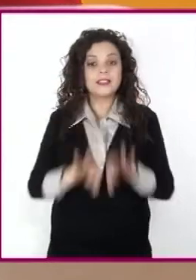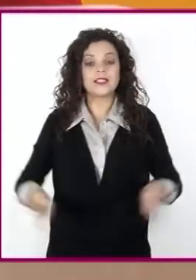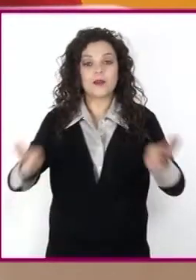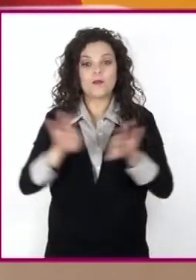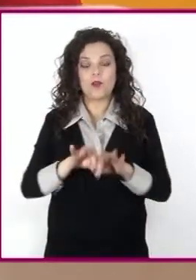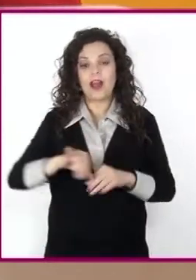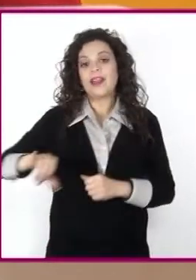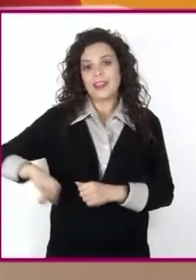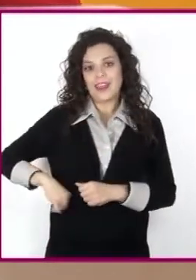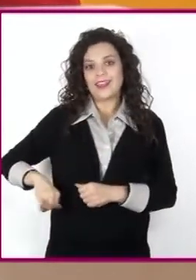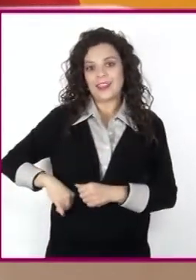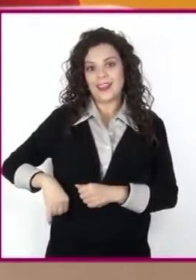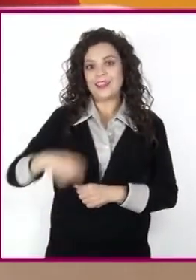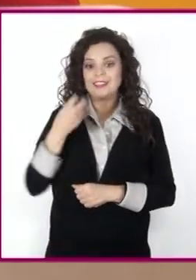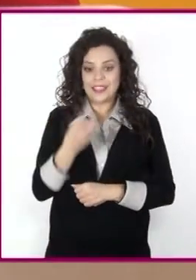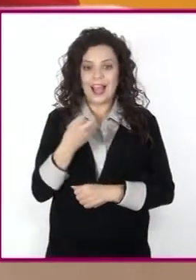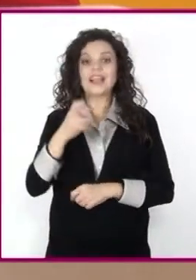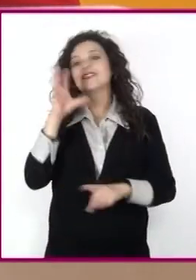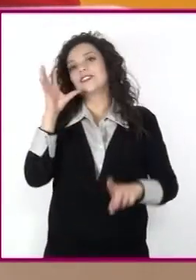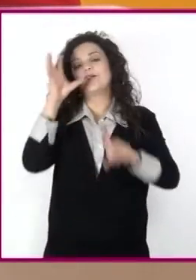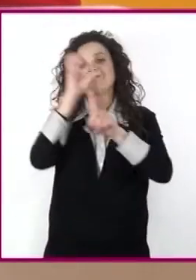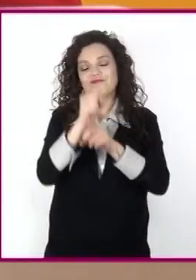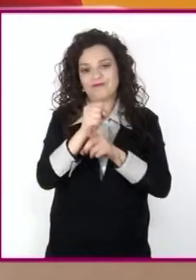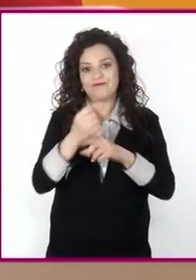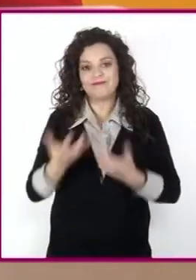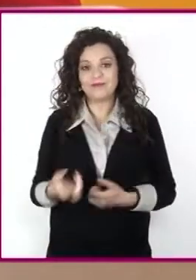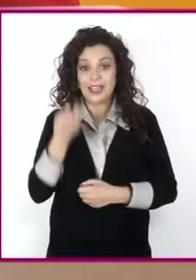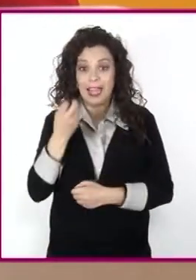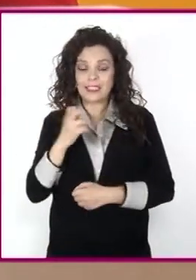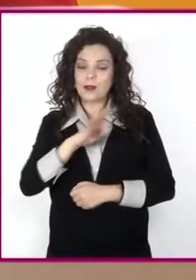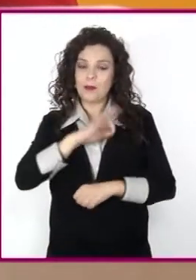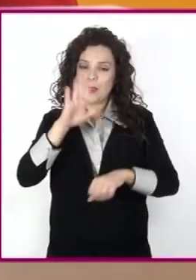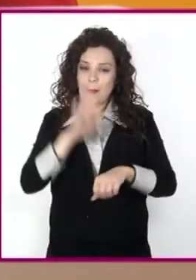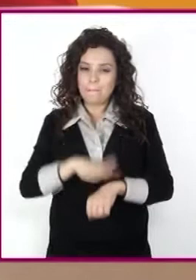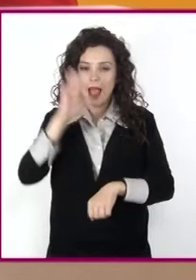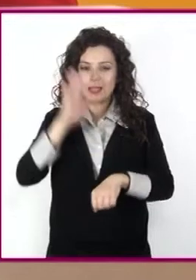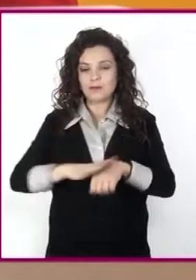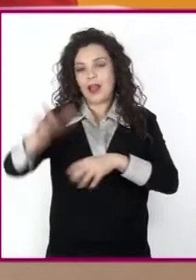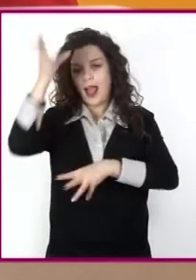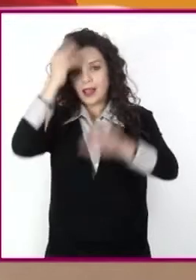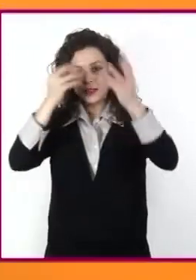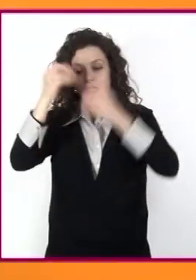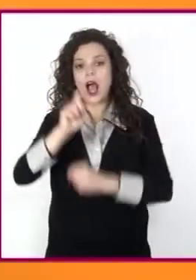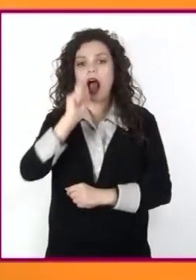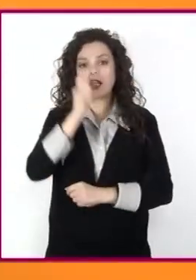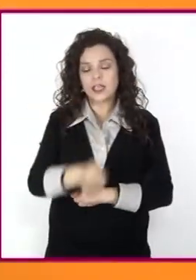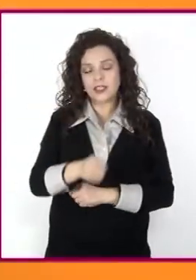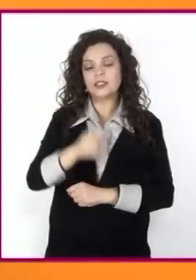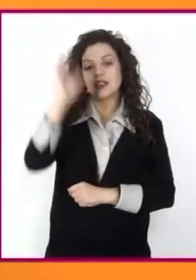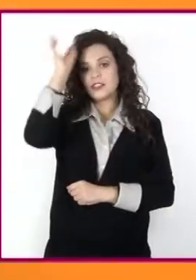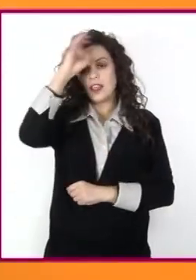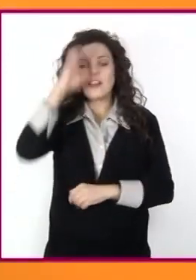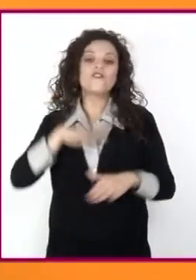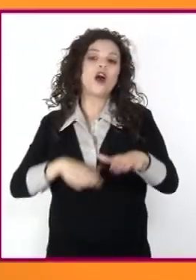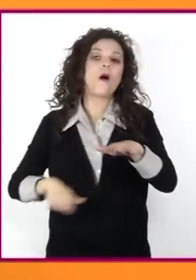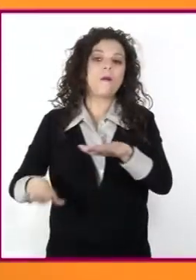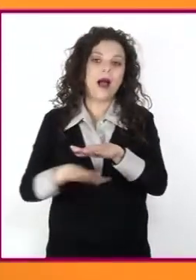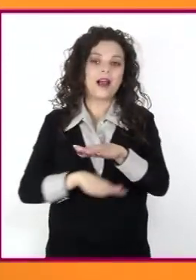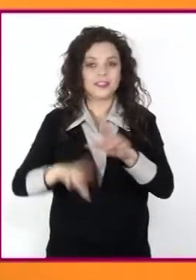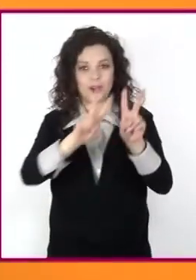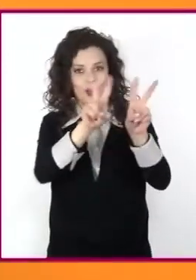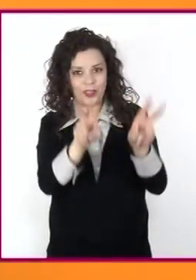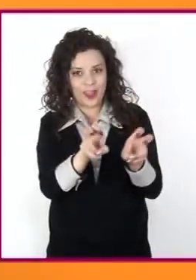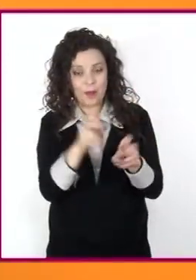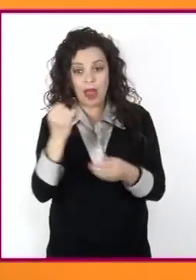descubrirán en el propósito de hoy. Con ello, fortalecerán su formación científica básica. Además, no